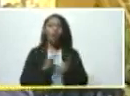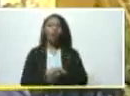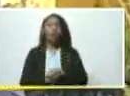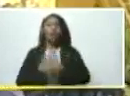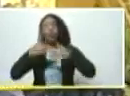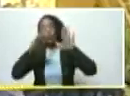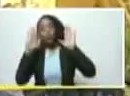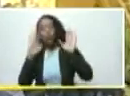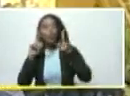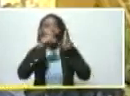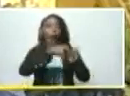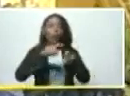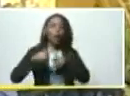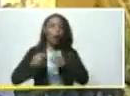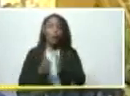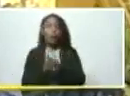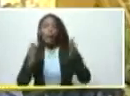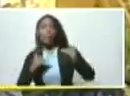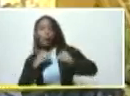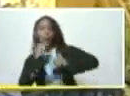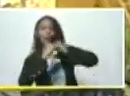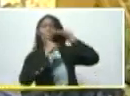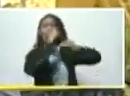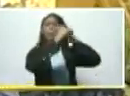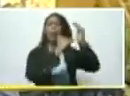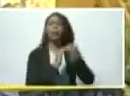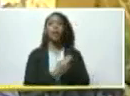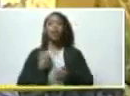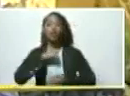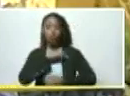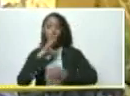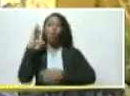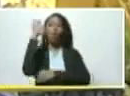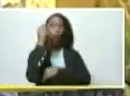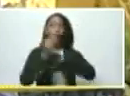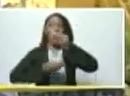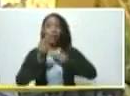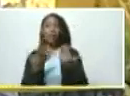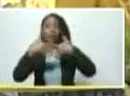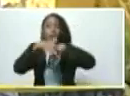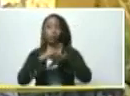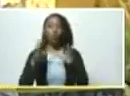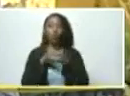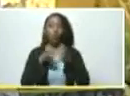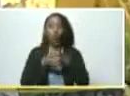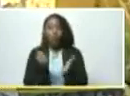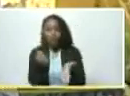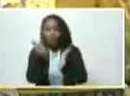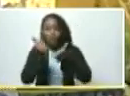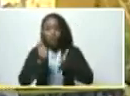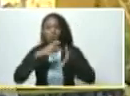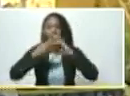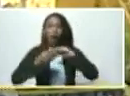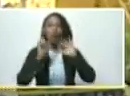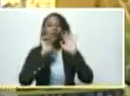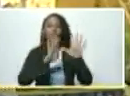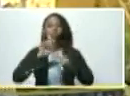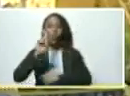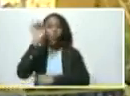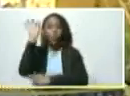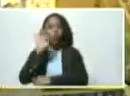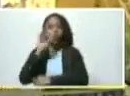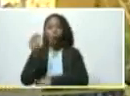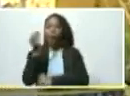nuestra agricultura a gran escala, nosotros logramos incorporar a nuestros combos CLAC el 91% de